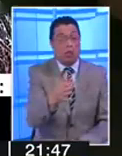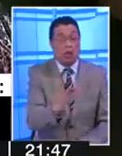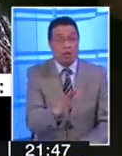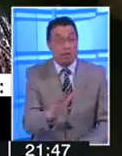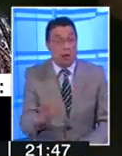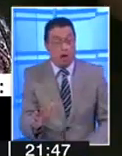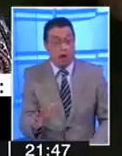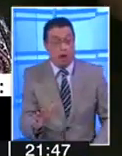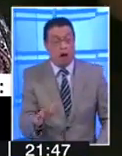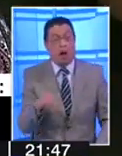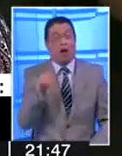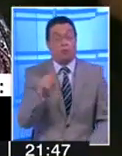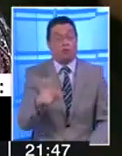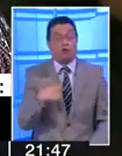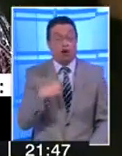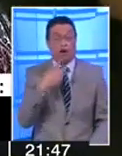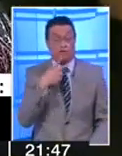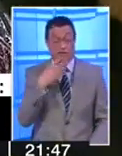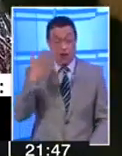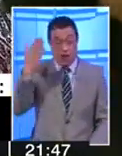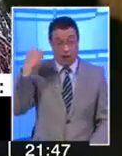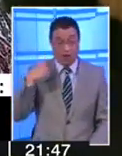No viví ese momento